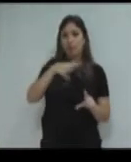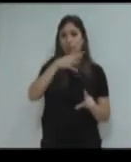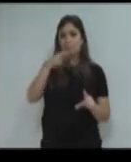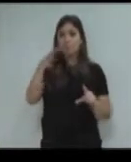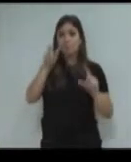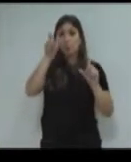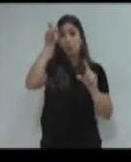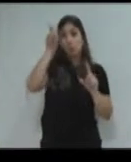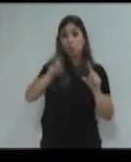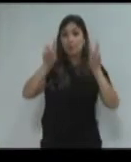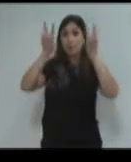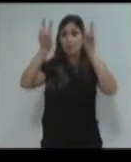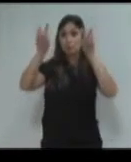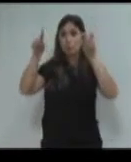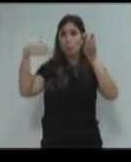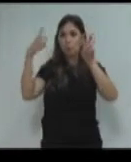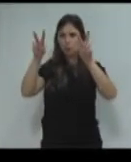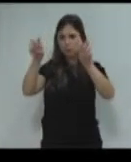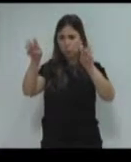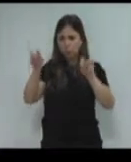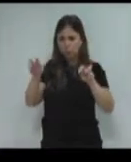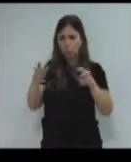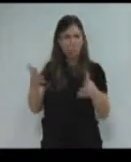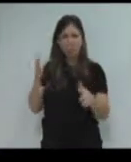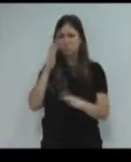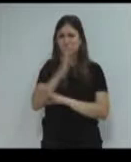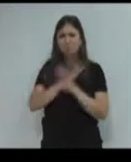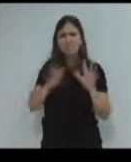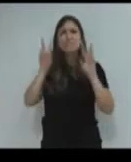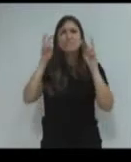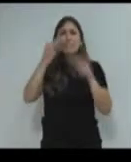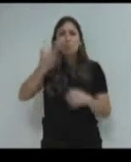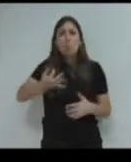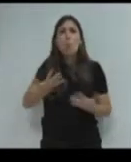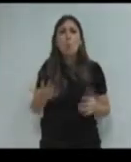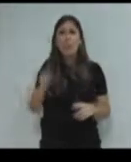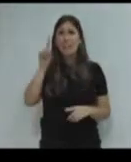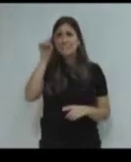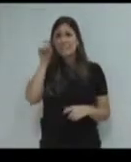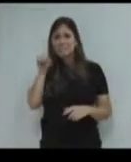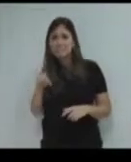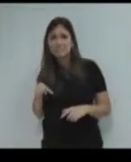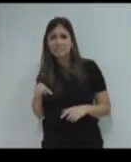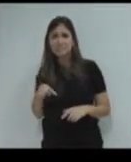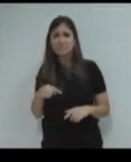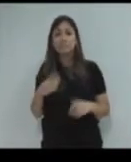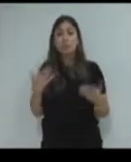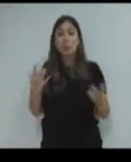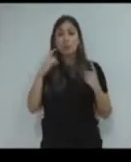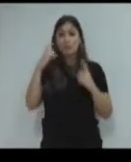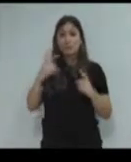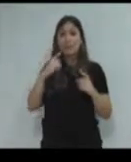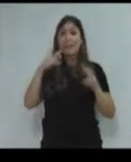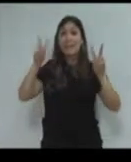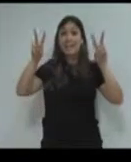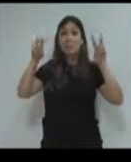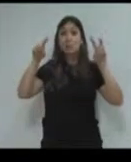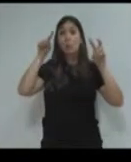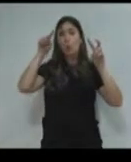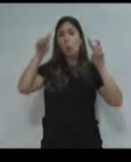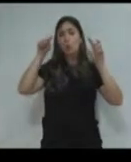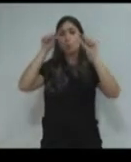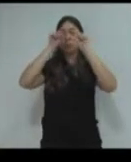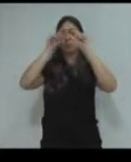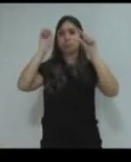en realidad no se entiende claro. Cuál es el título, el de arriba o el de abajo. Que esté todo en una y así te lo explica entonces entero, lo que ¿no? tenemos que hacer es